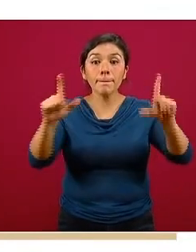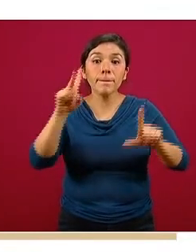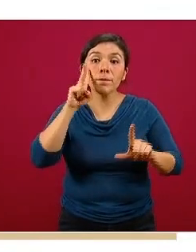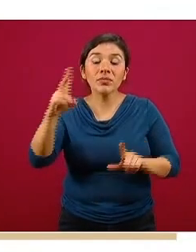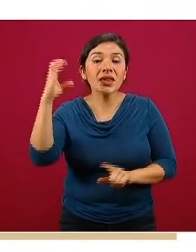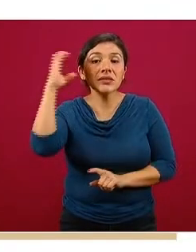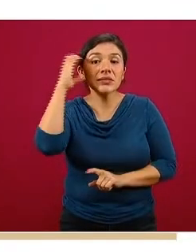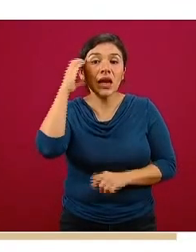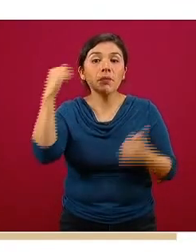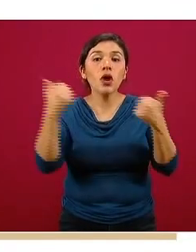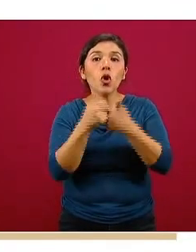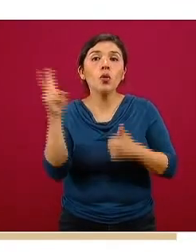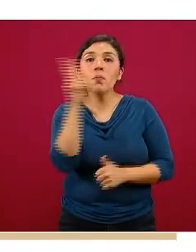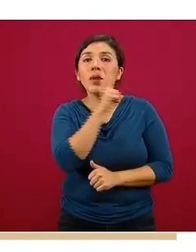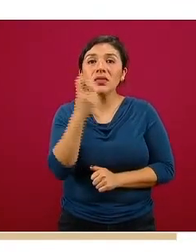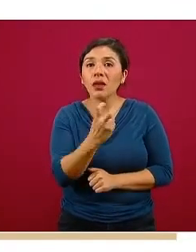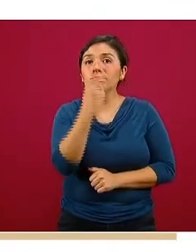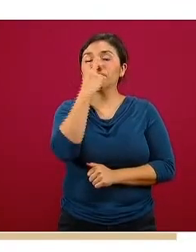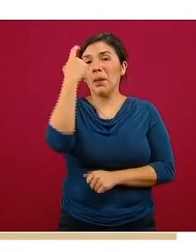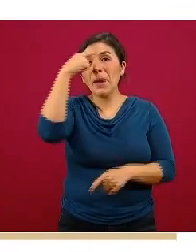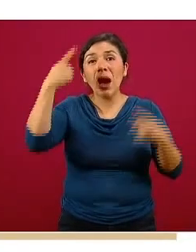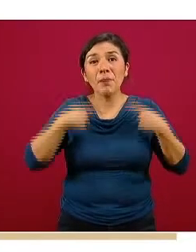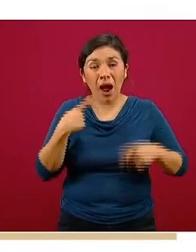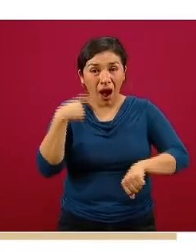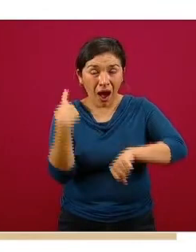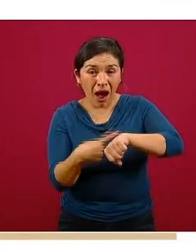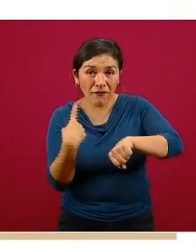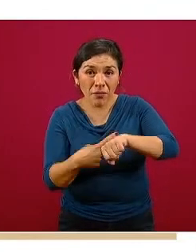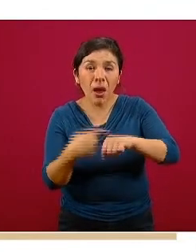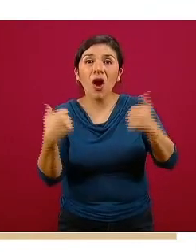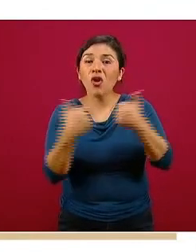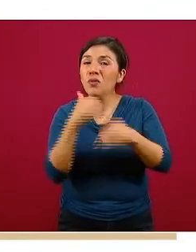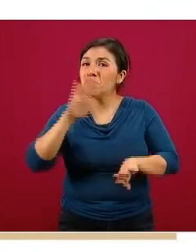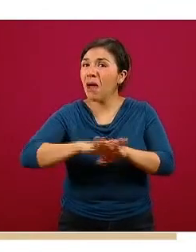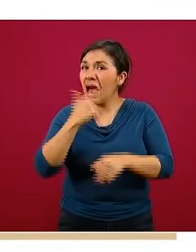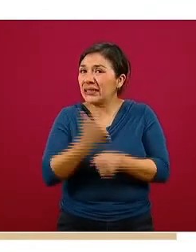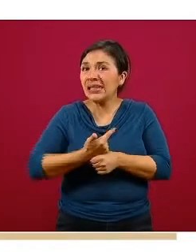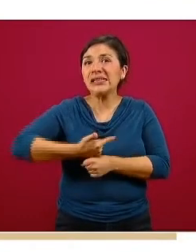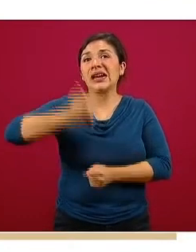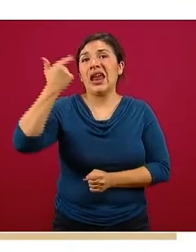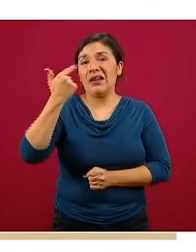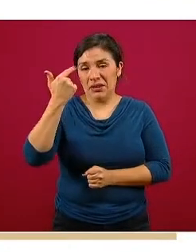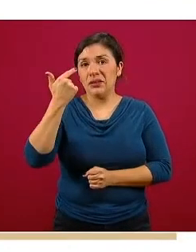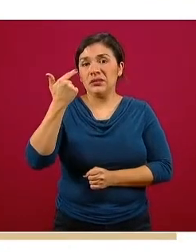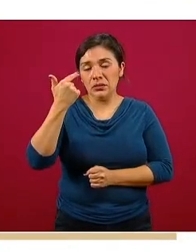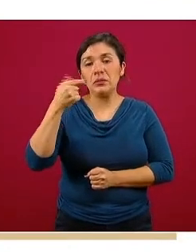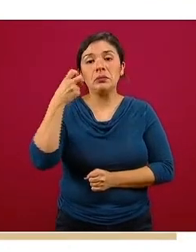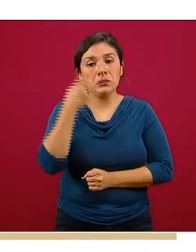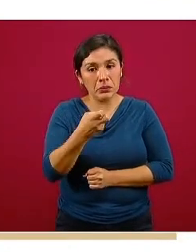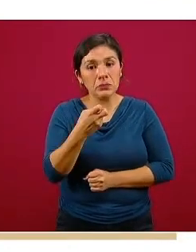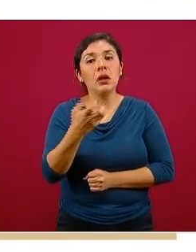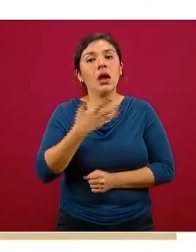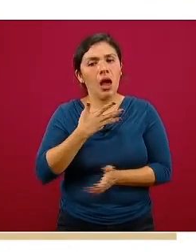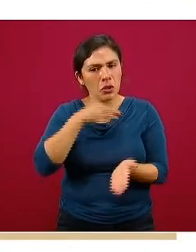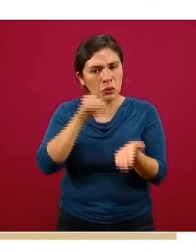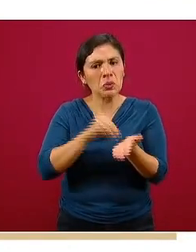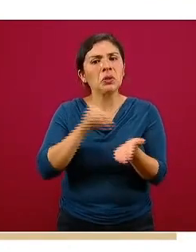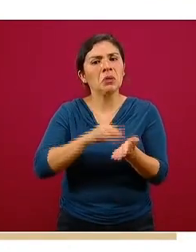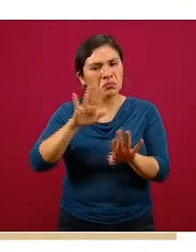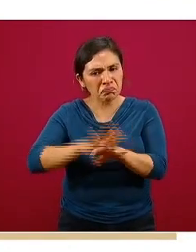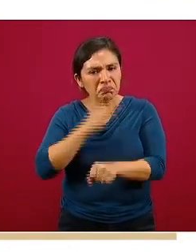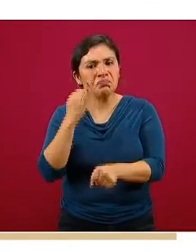las camas con ventilador para los pacientes críticos. También todavía se conserva una